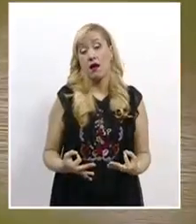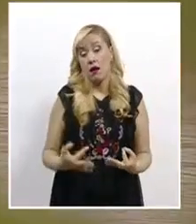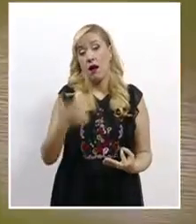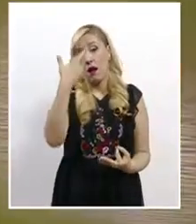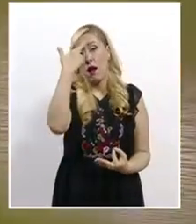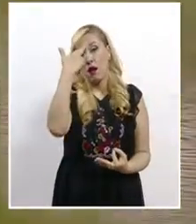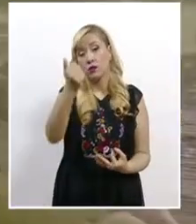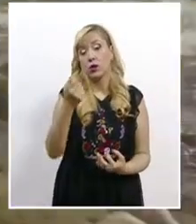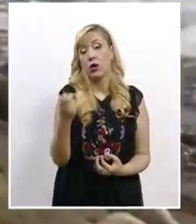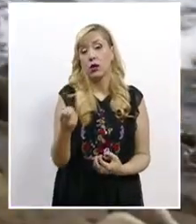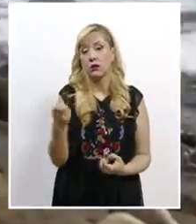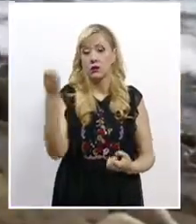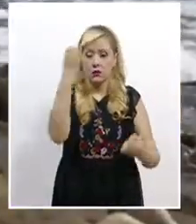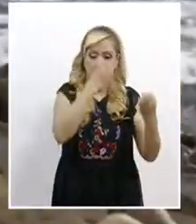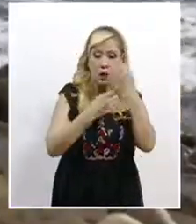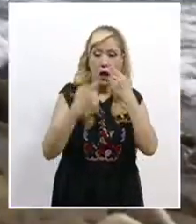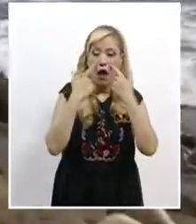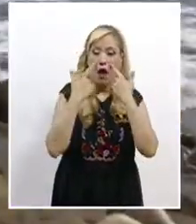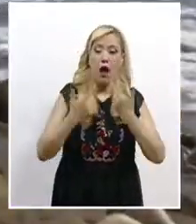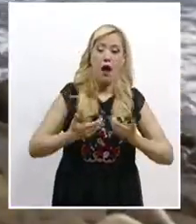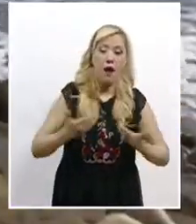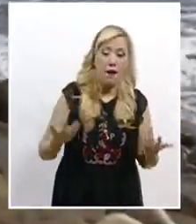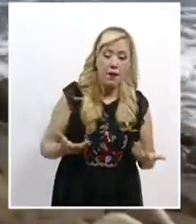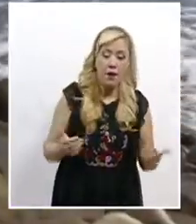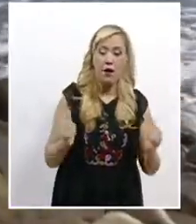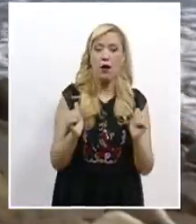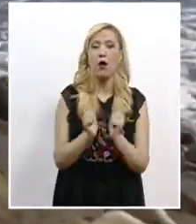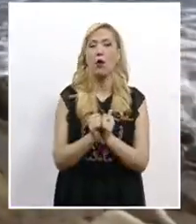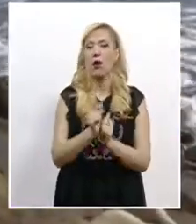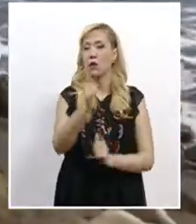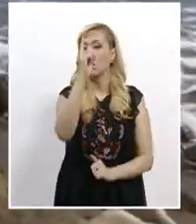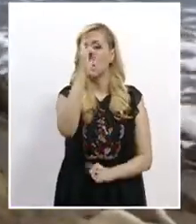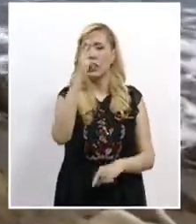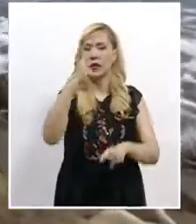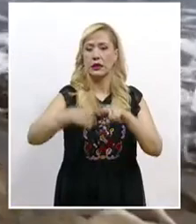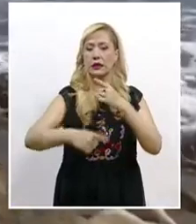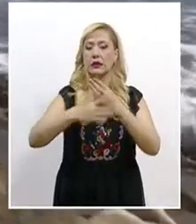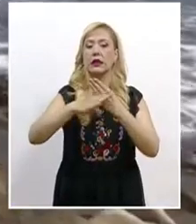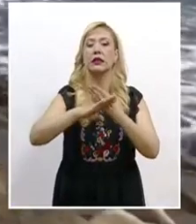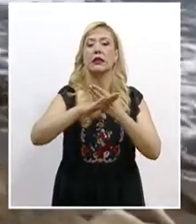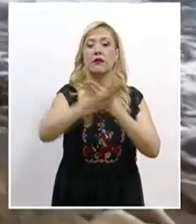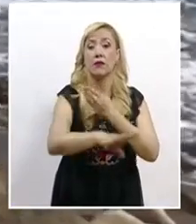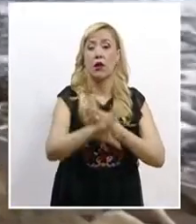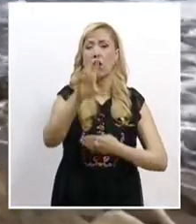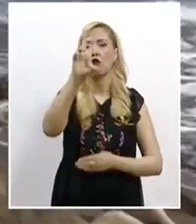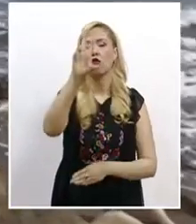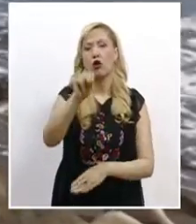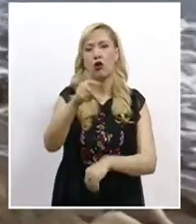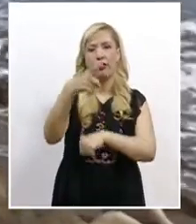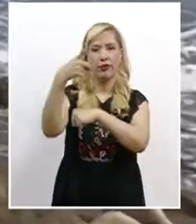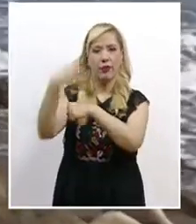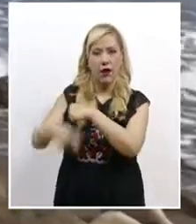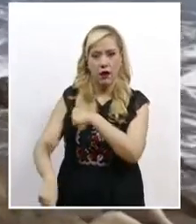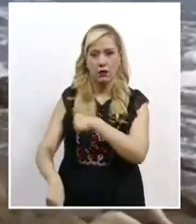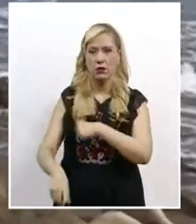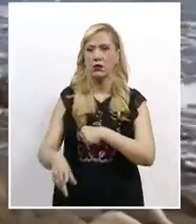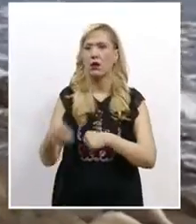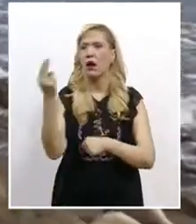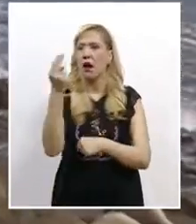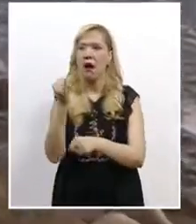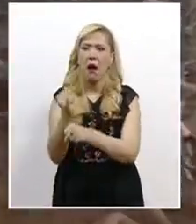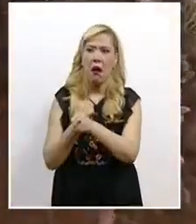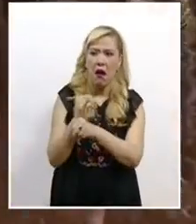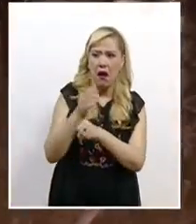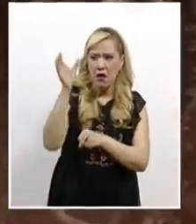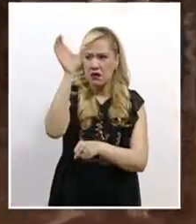el análisis de los servicios ambientales debe ser bajo el principio de precaución, es decir, el hecho de no aportar pruebas científicas no implica